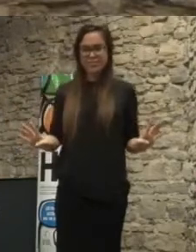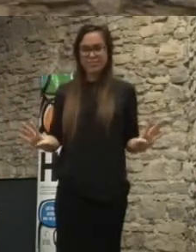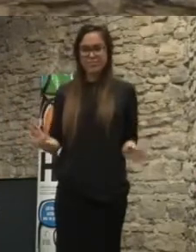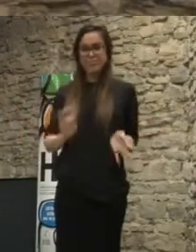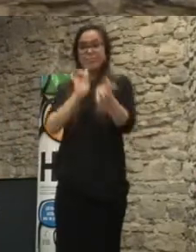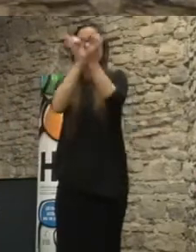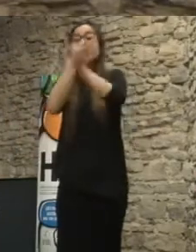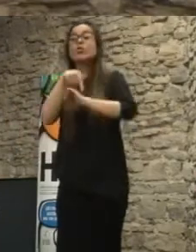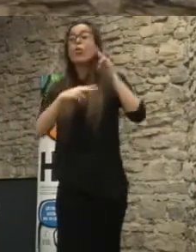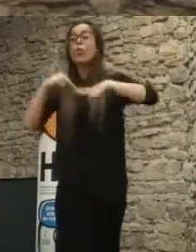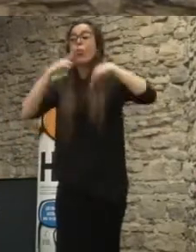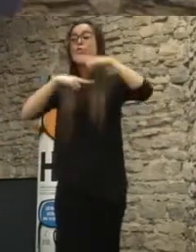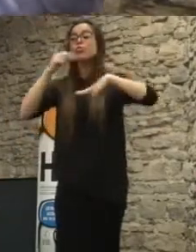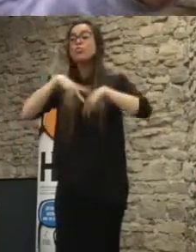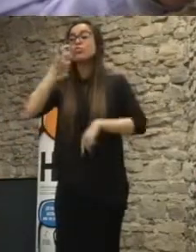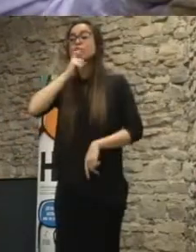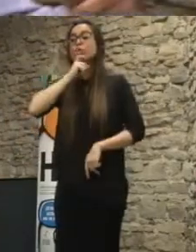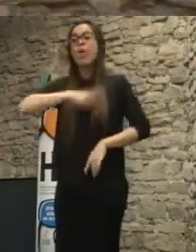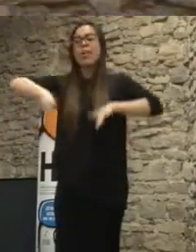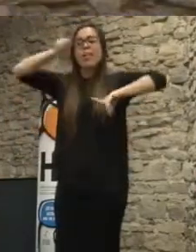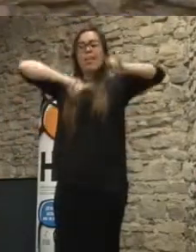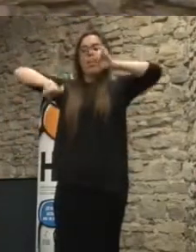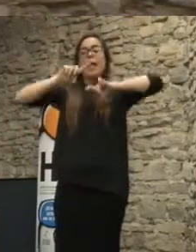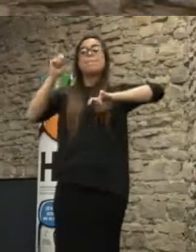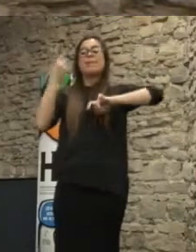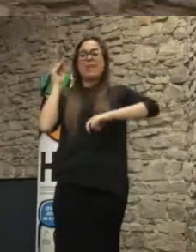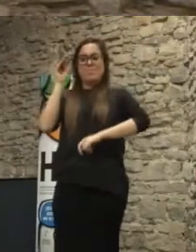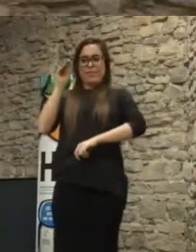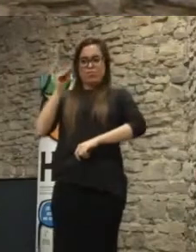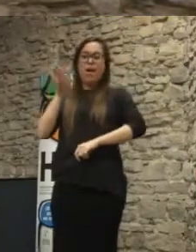lo tenemos que construir volviendo a la primera pregunta,